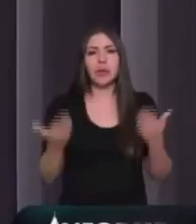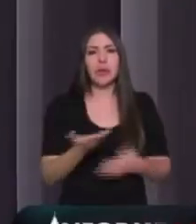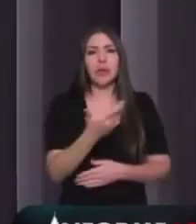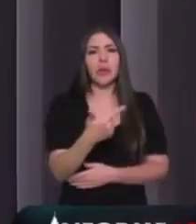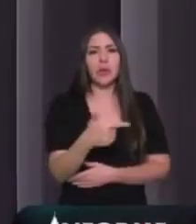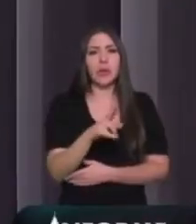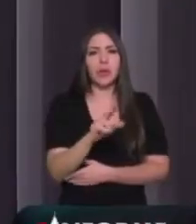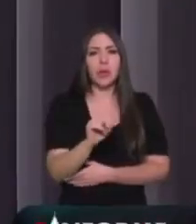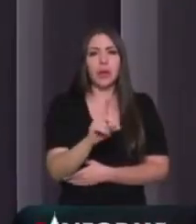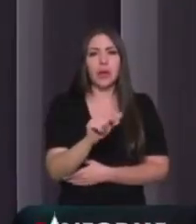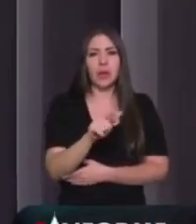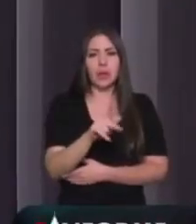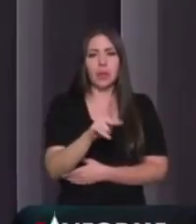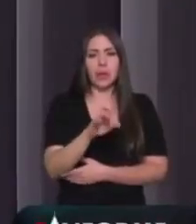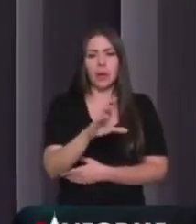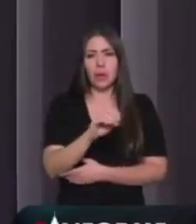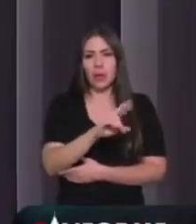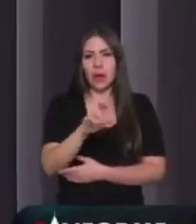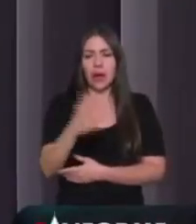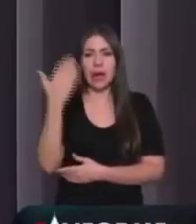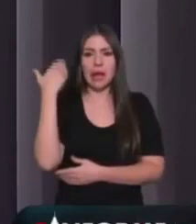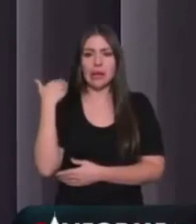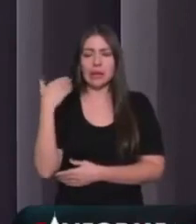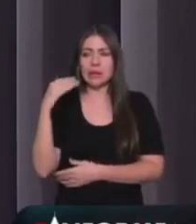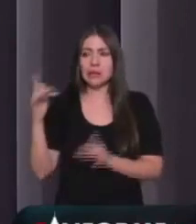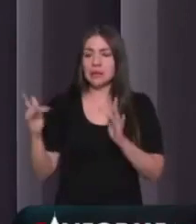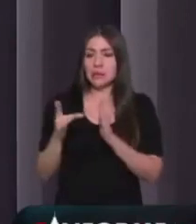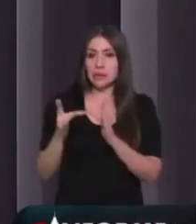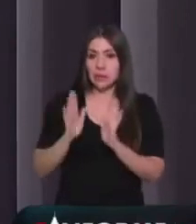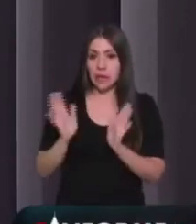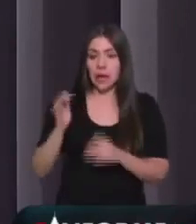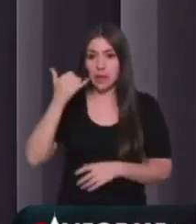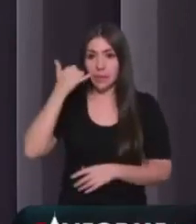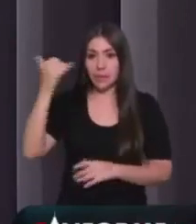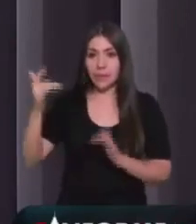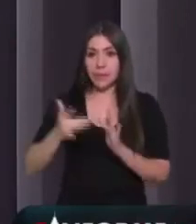estaba enlazando, no sé si tenemos ya la llamada.